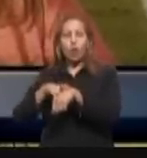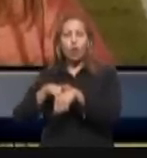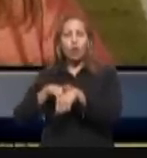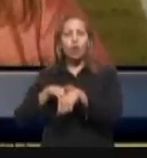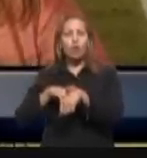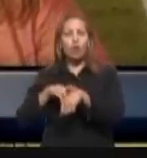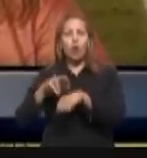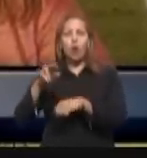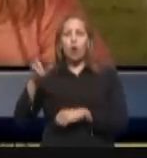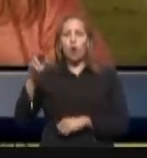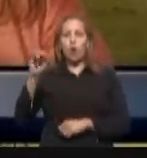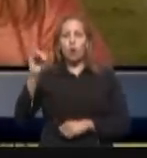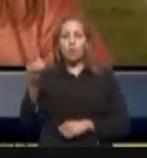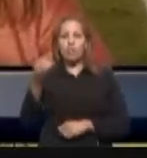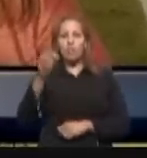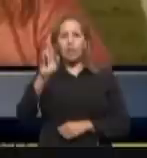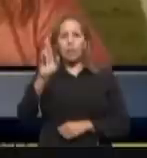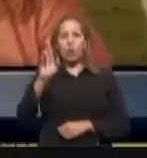de la Torre,